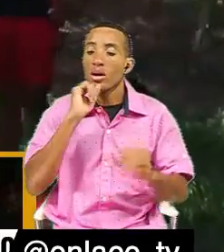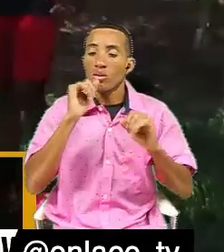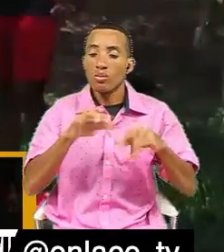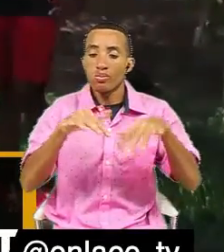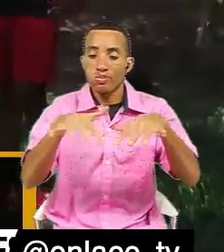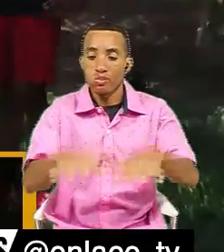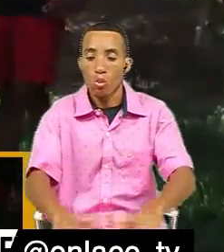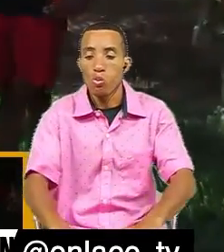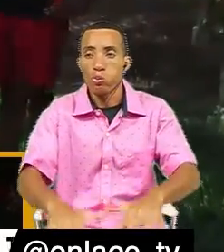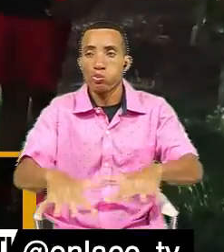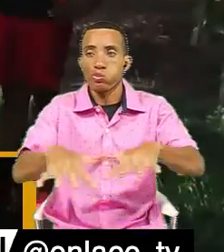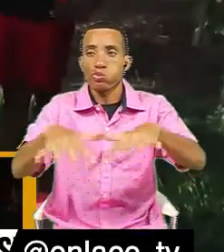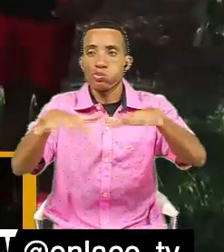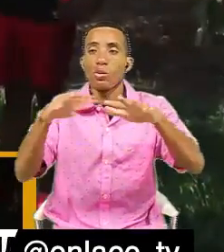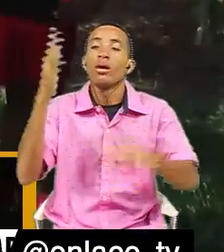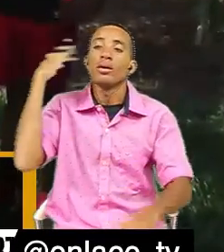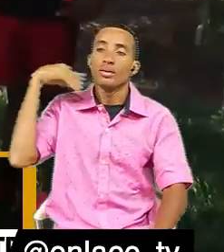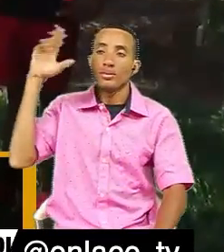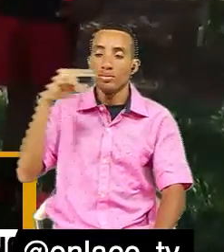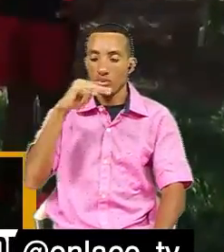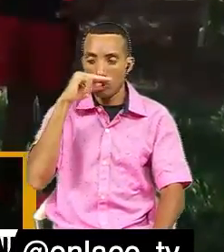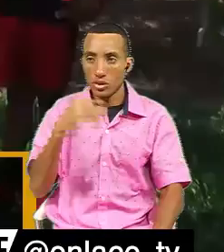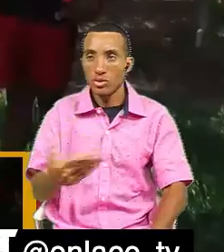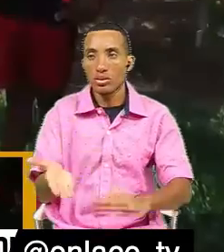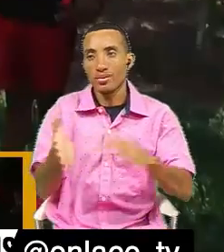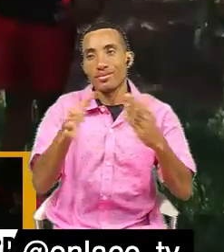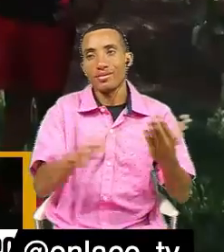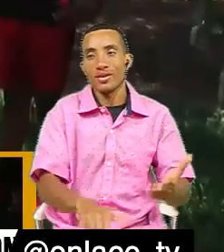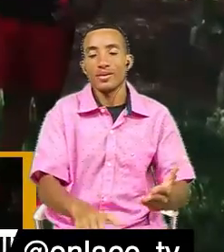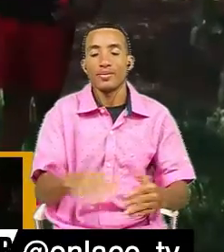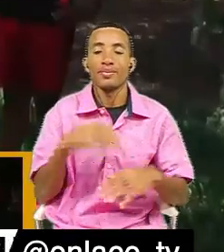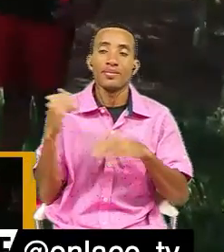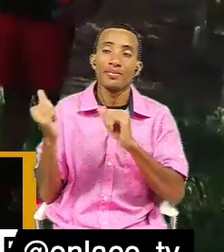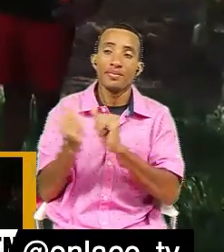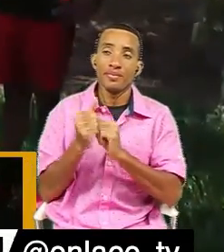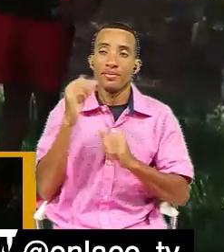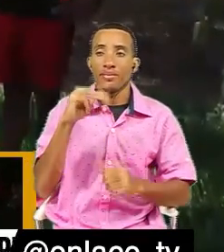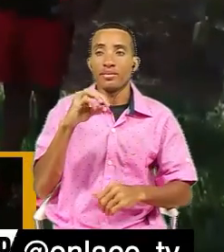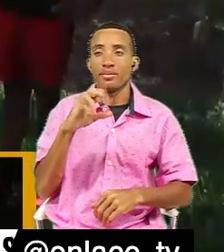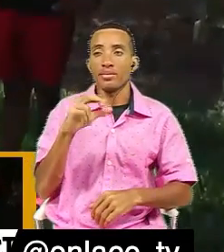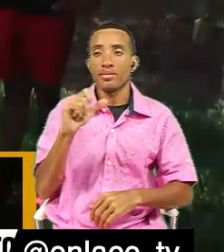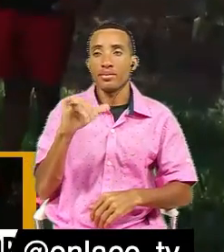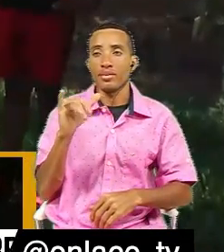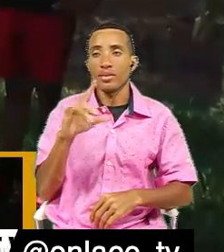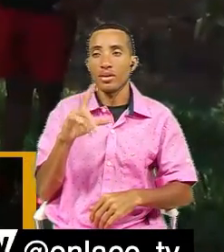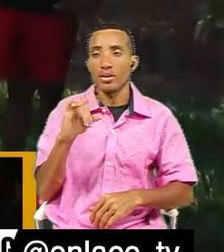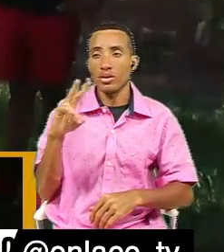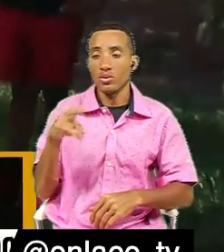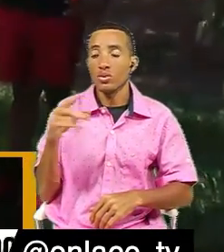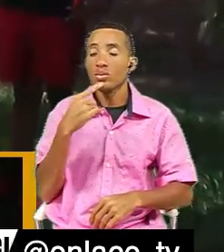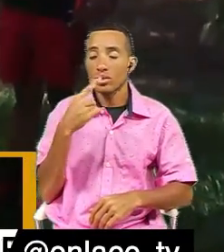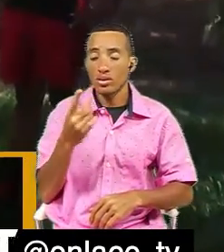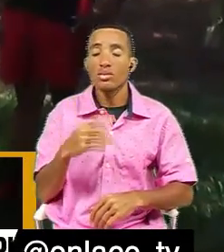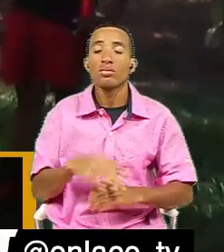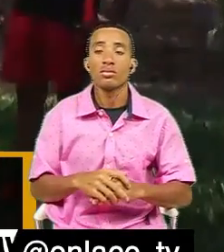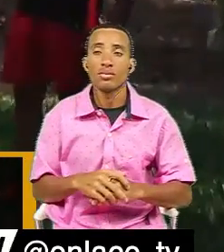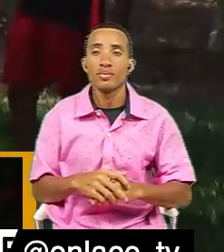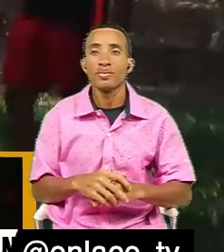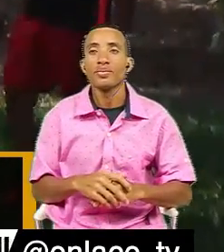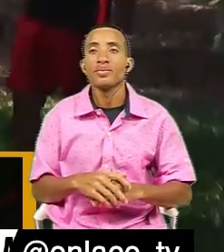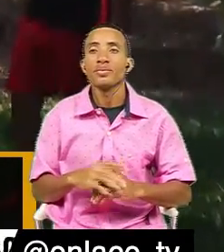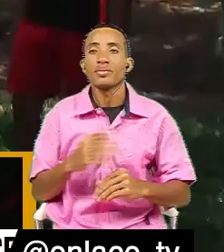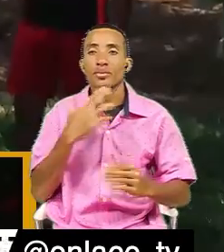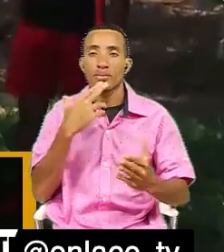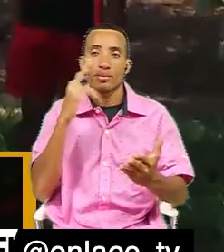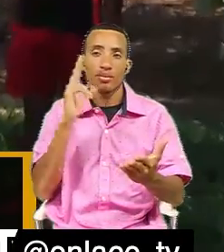sucedido, un niño perdió la vida, como lo dijo la compañera Mariluz, y no queremos que estos hechos se repitan. Muy bien, este es el oficio que han enviado